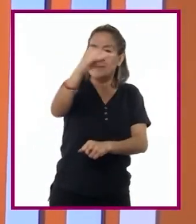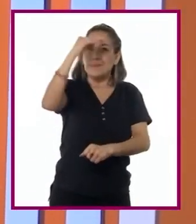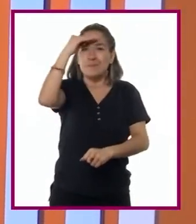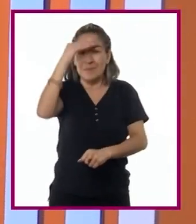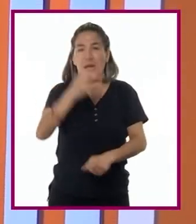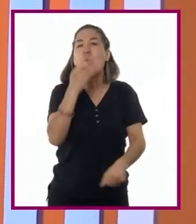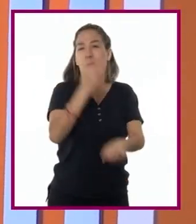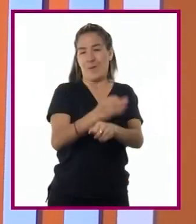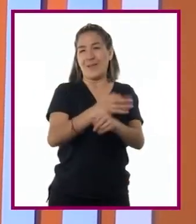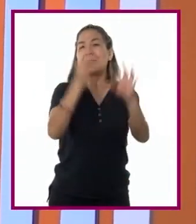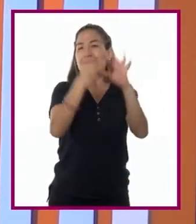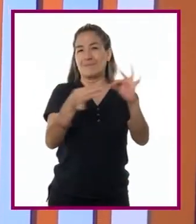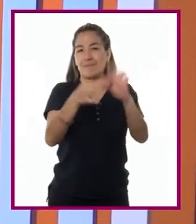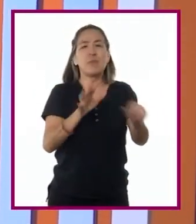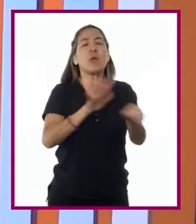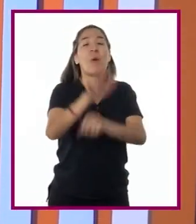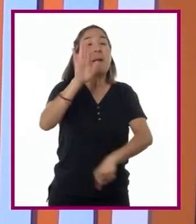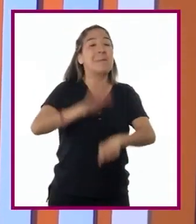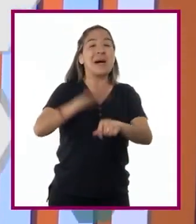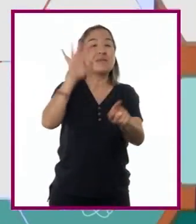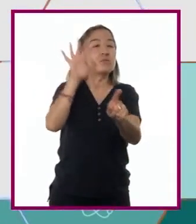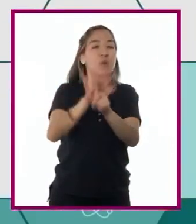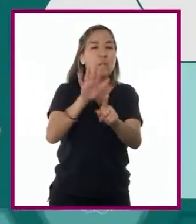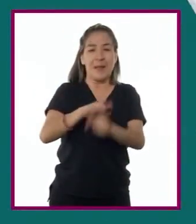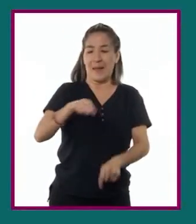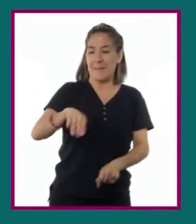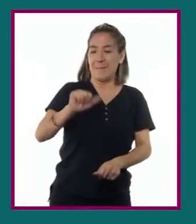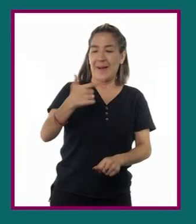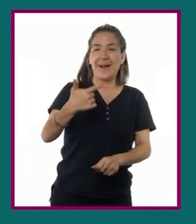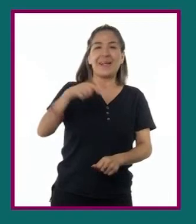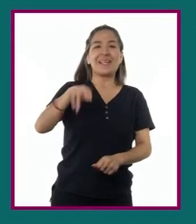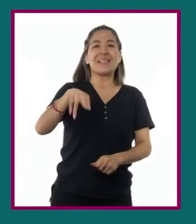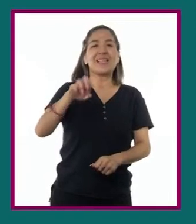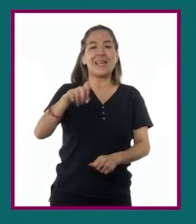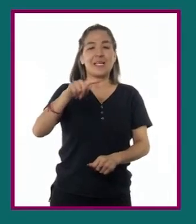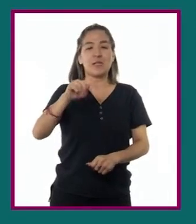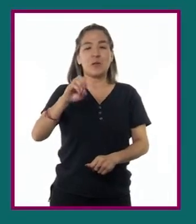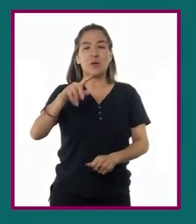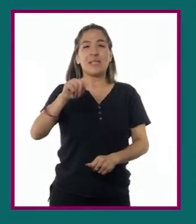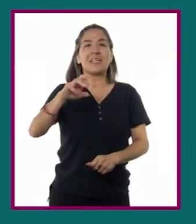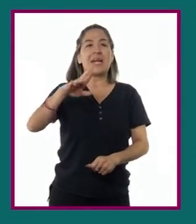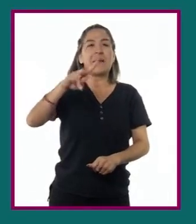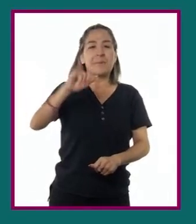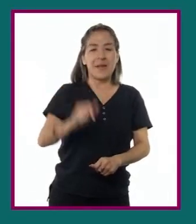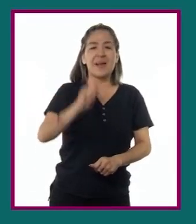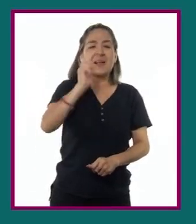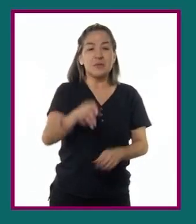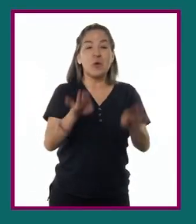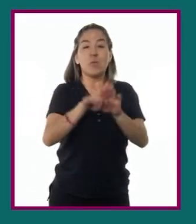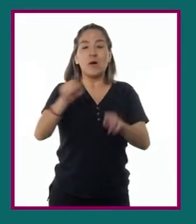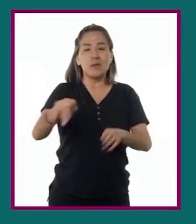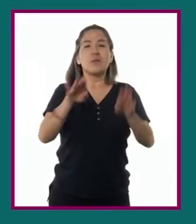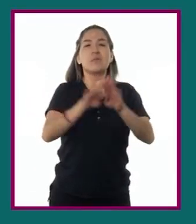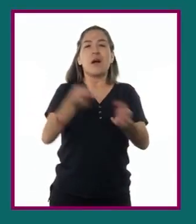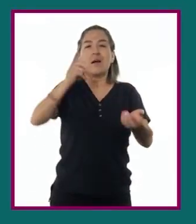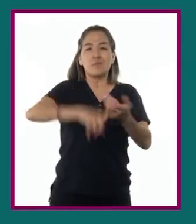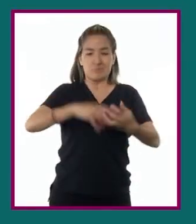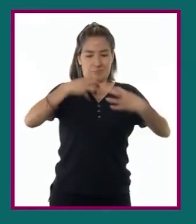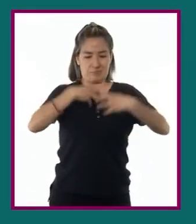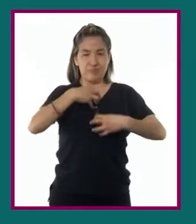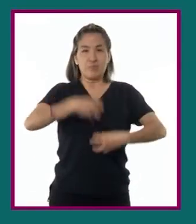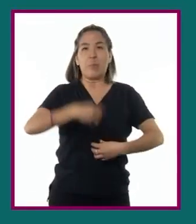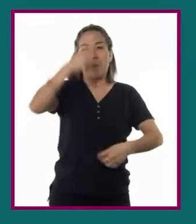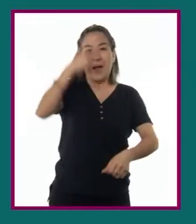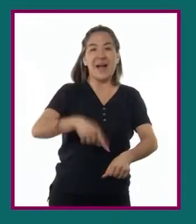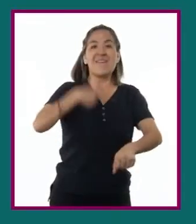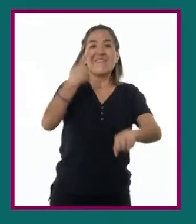en nuestros tiempos, la magnetoterapia. Esta es una práctica que supone a las enfermedades como un desbalance en